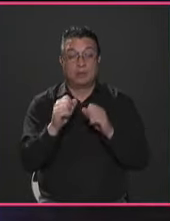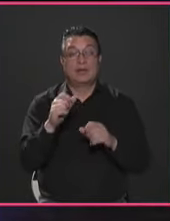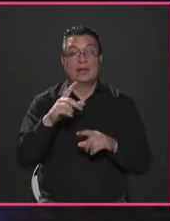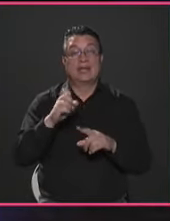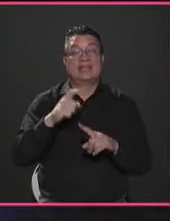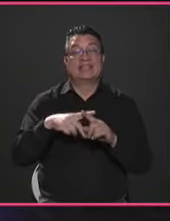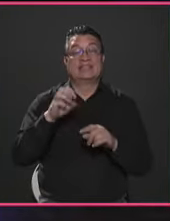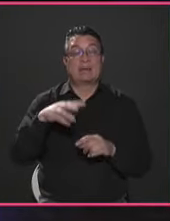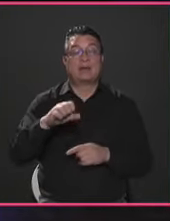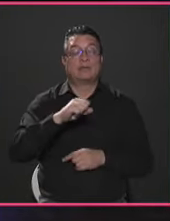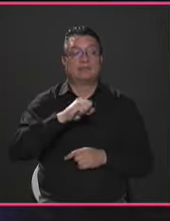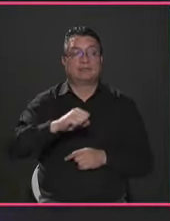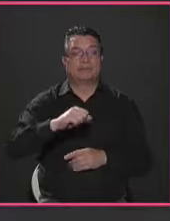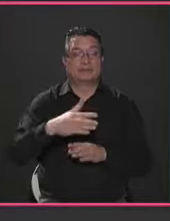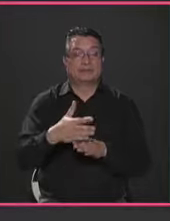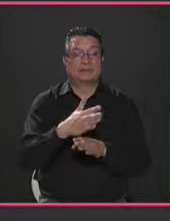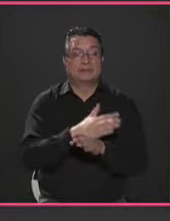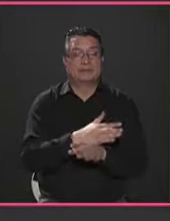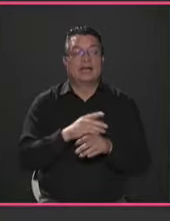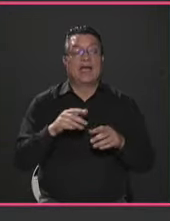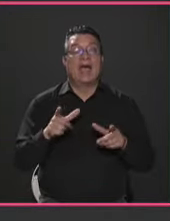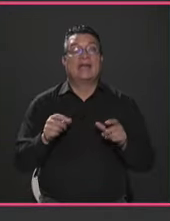prevención del cáncer